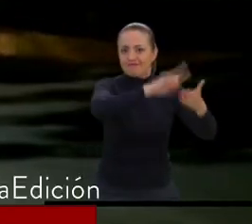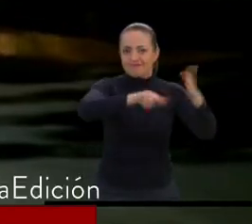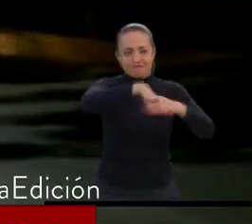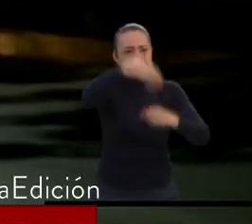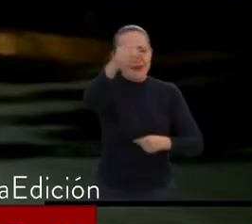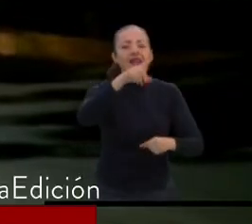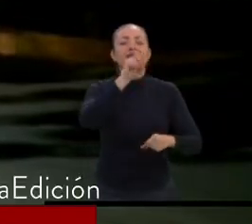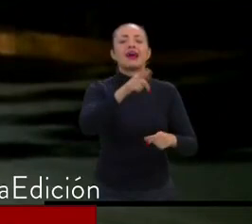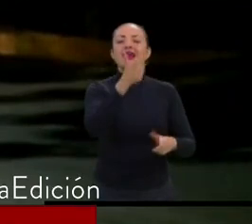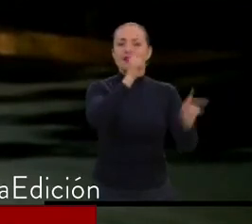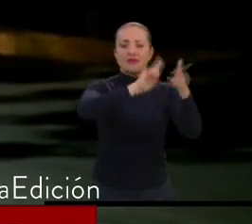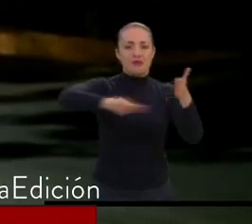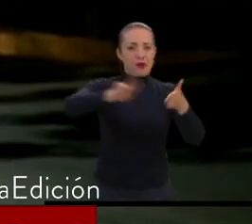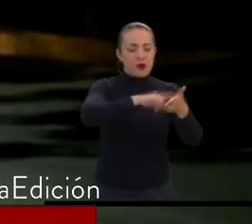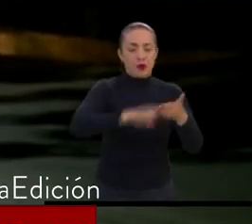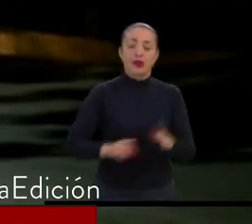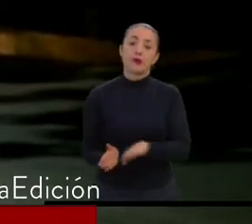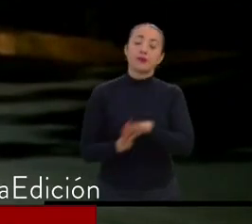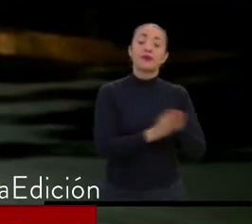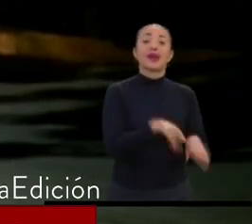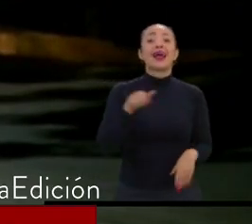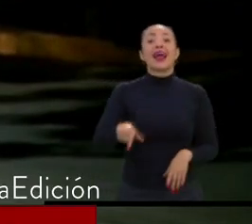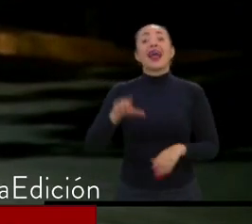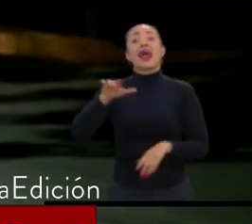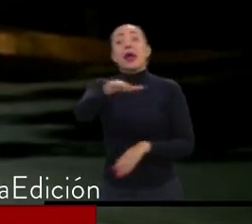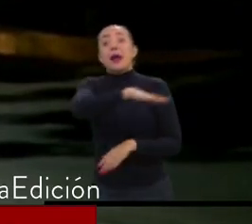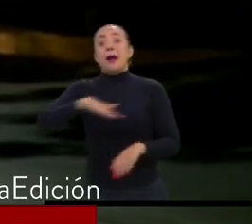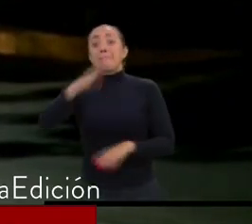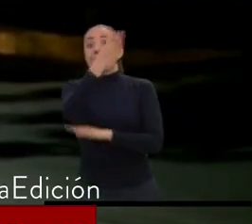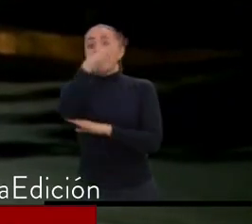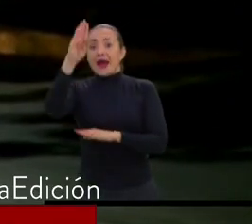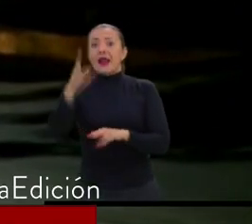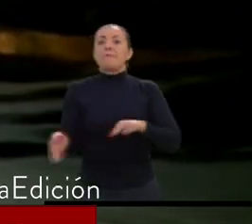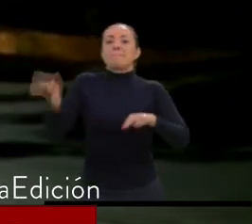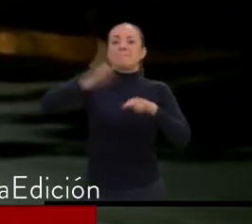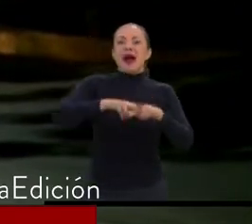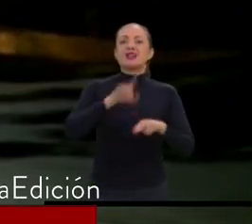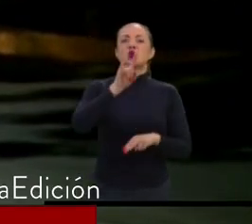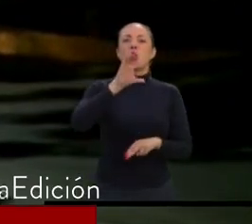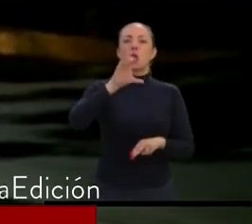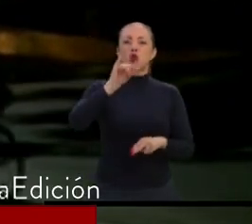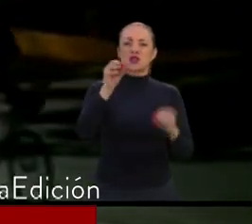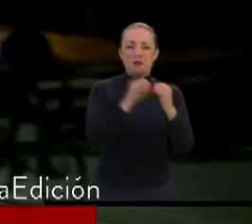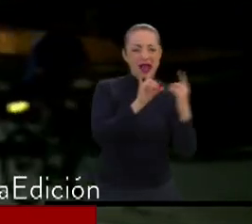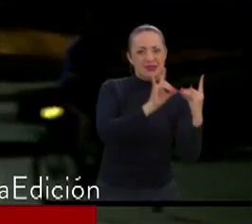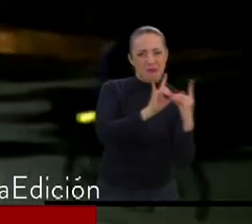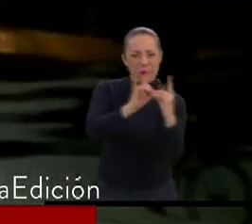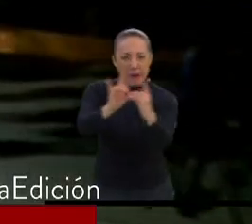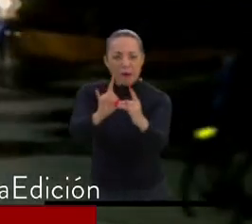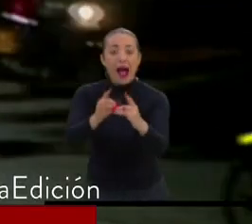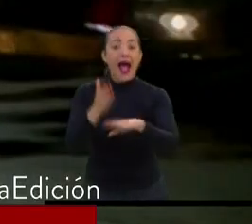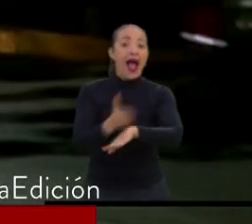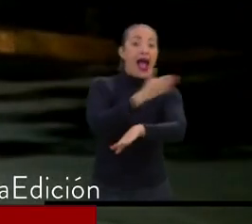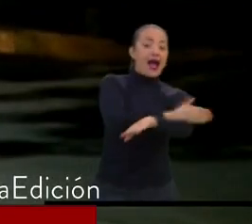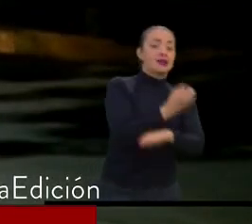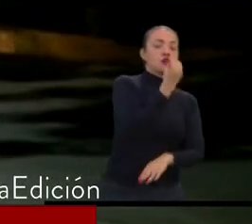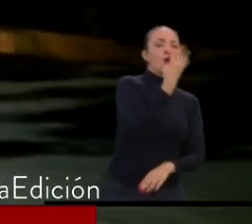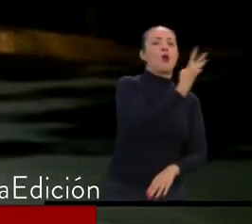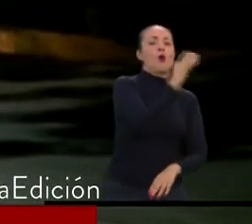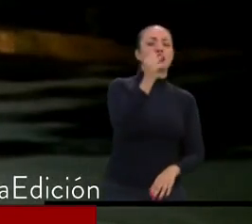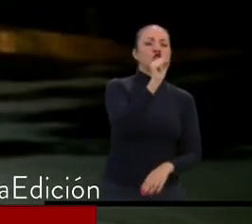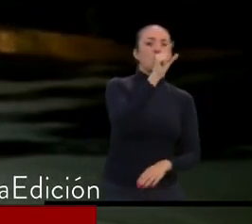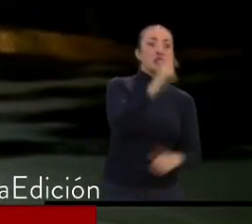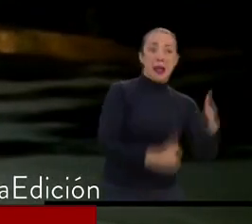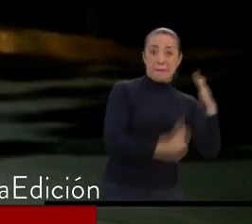Bueno, y Barranquilla aumentó su capacidad en camas de cuidados intensivos. Cuando comenzó la pandemia había 411 camas UCI.